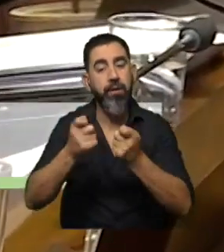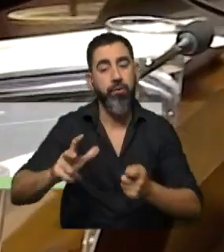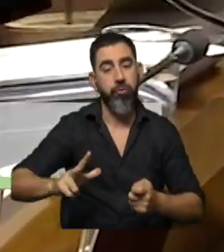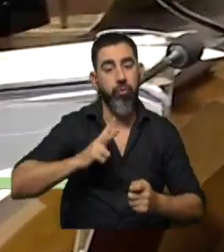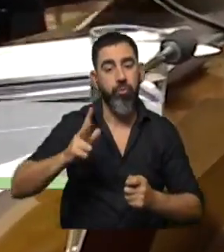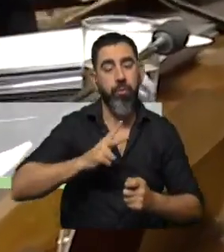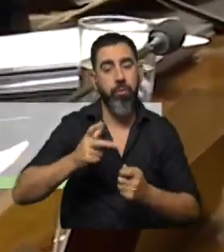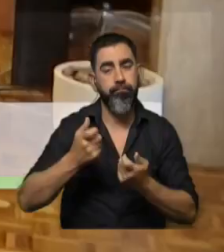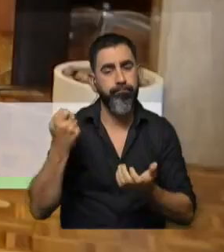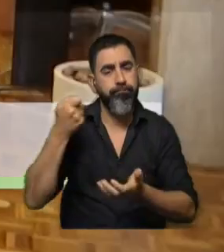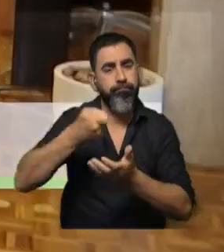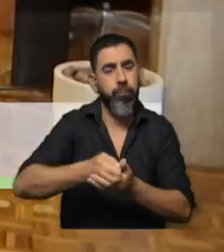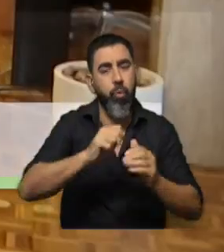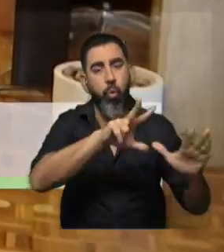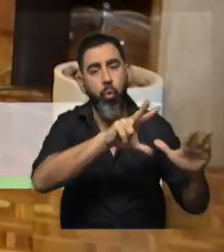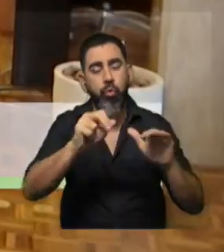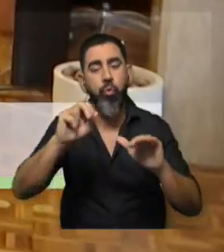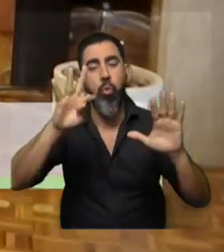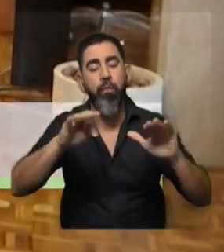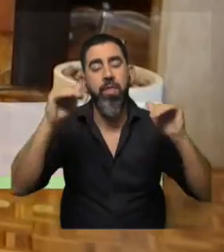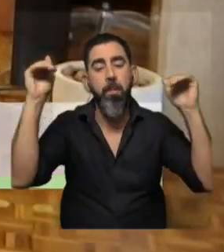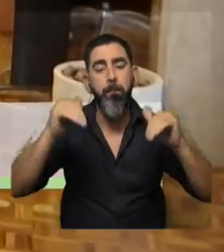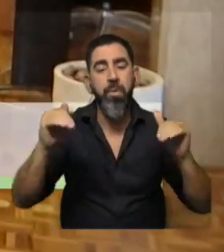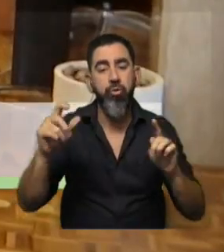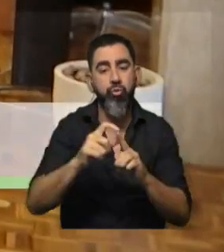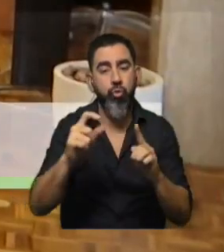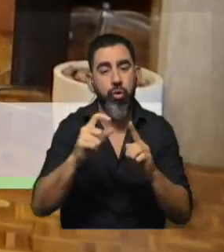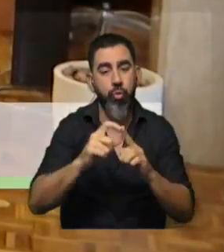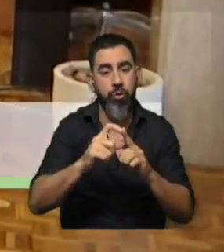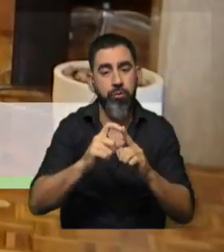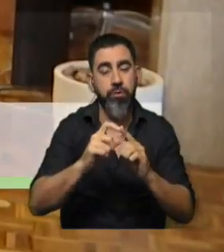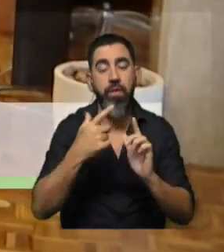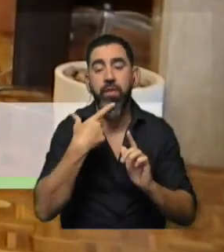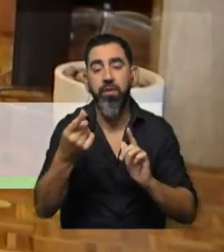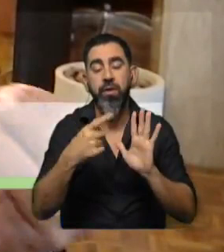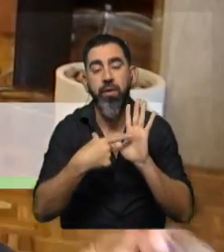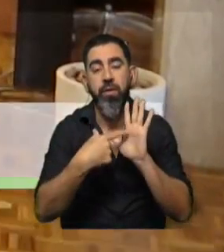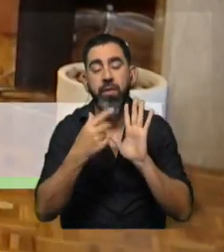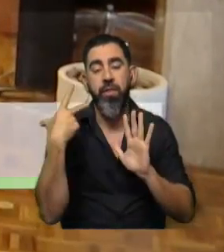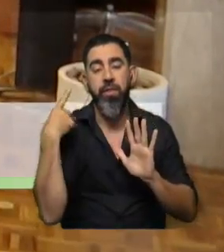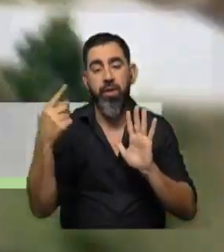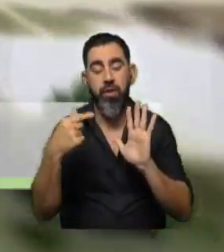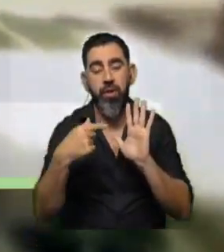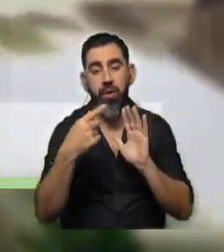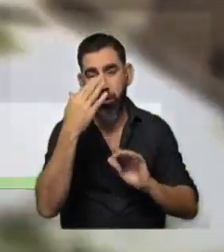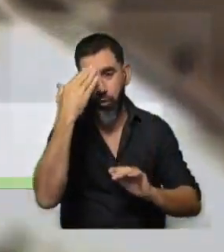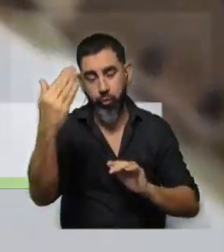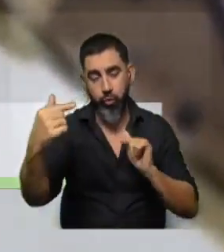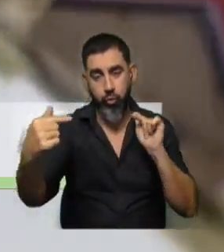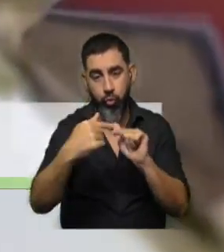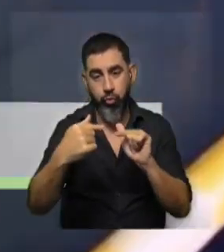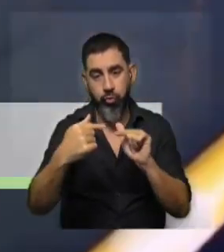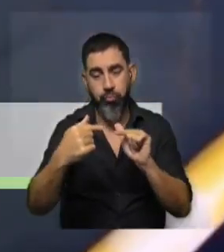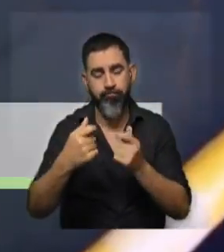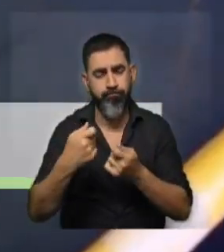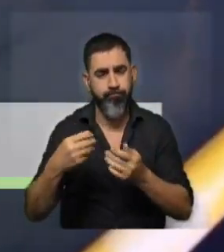tendrá un costo final de 890 millones de dólares según el director de la oposición en osce Edgardo Ortuño esto implica un